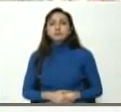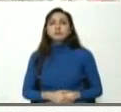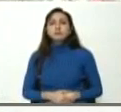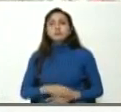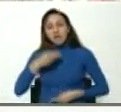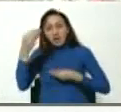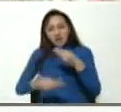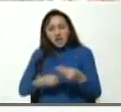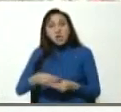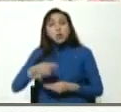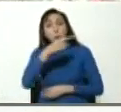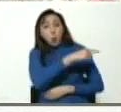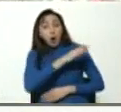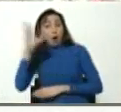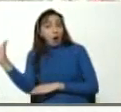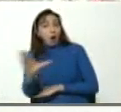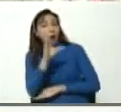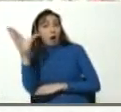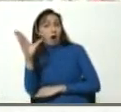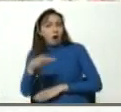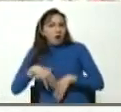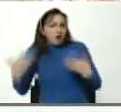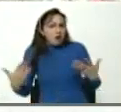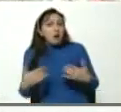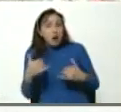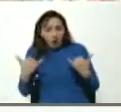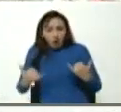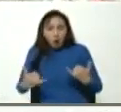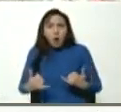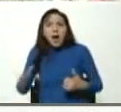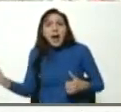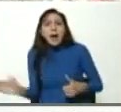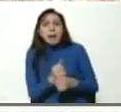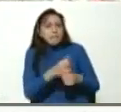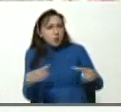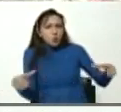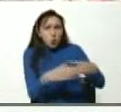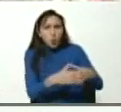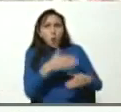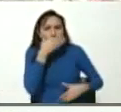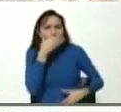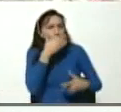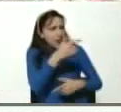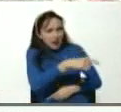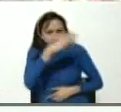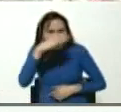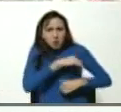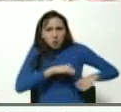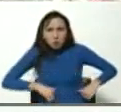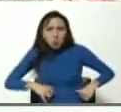en colombia recientemente capturaron a un grupo de sus militares